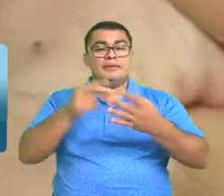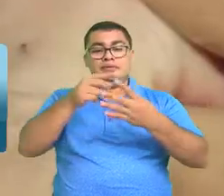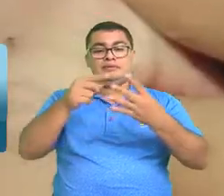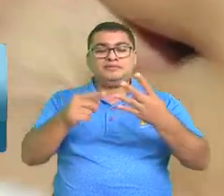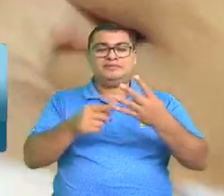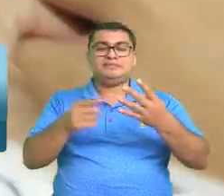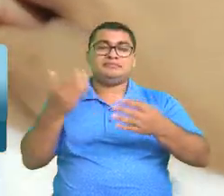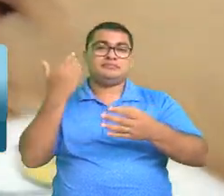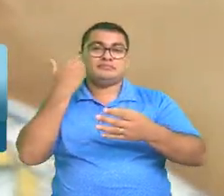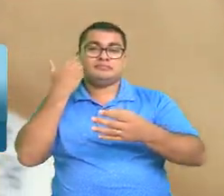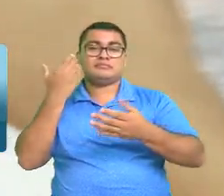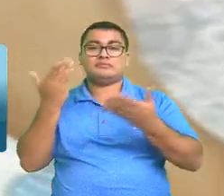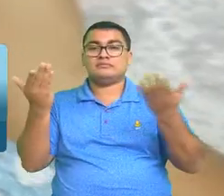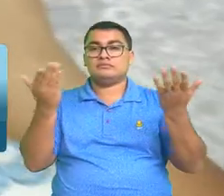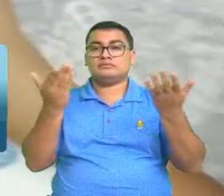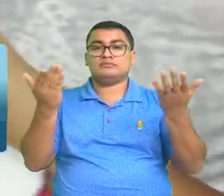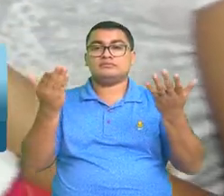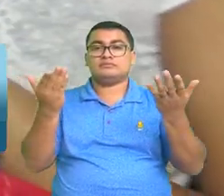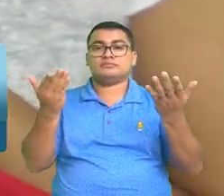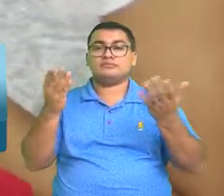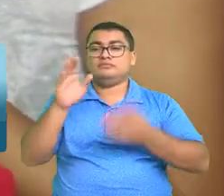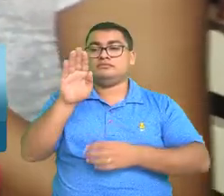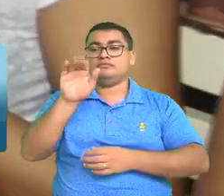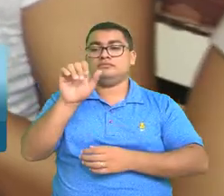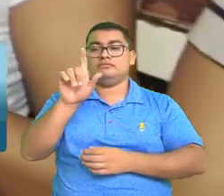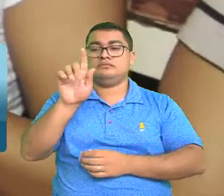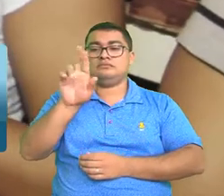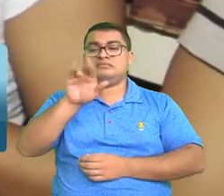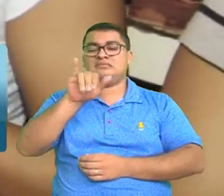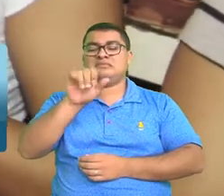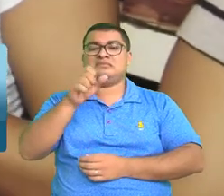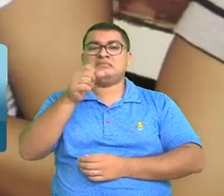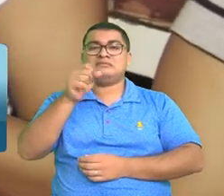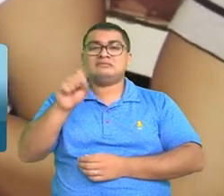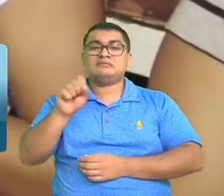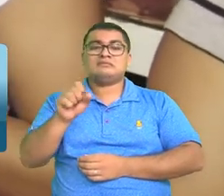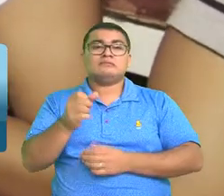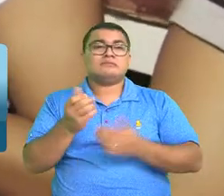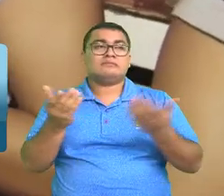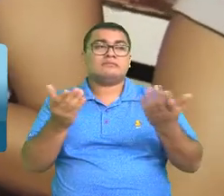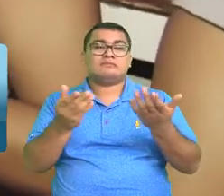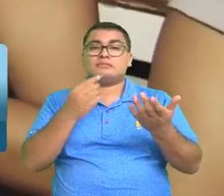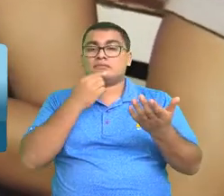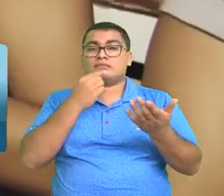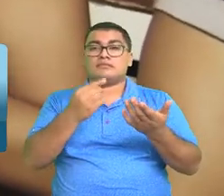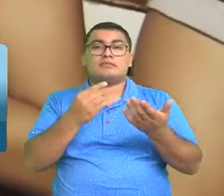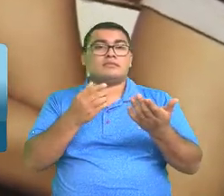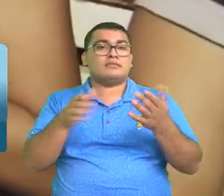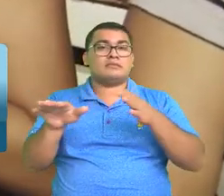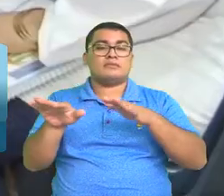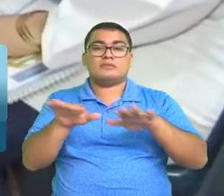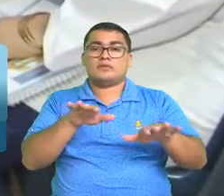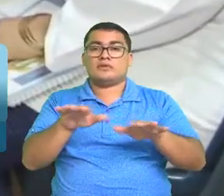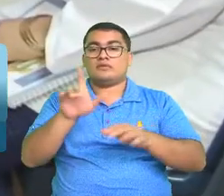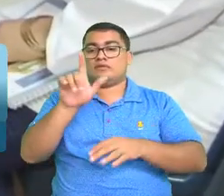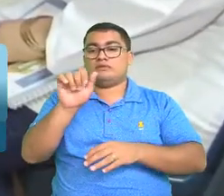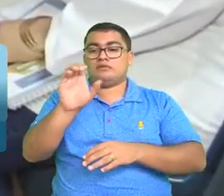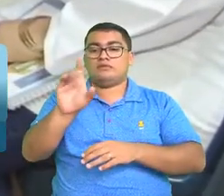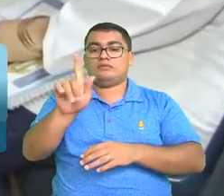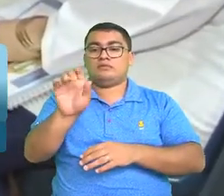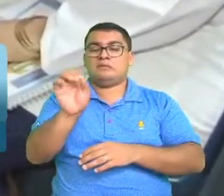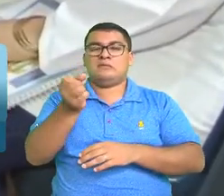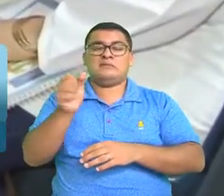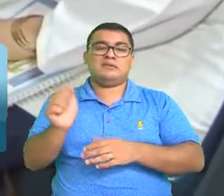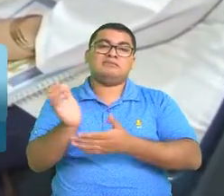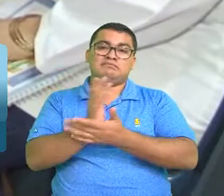síntomas y estos síntomas se producen porque son las bacterias que lo producen, porque como el intestino no es capaz de absorber la lactosa, hay